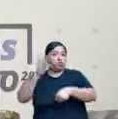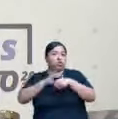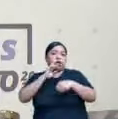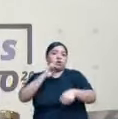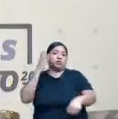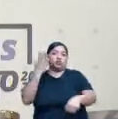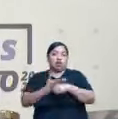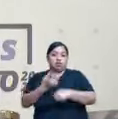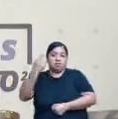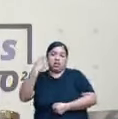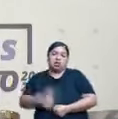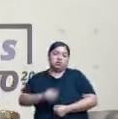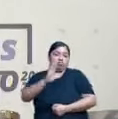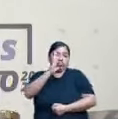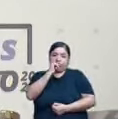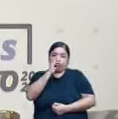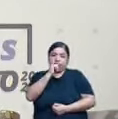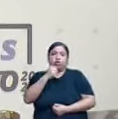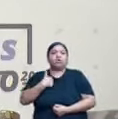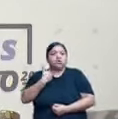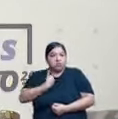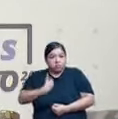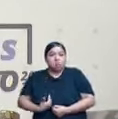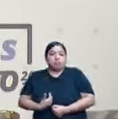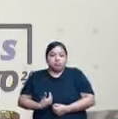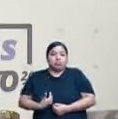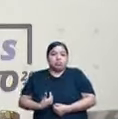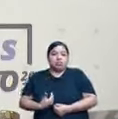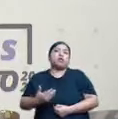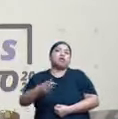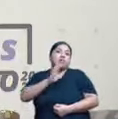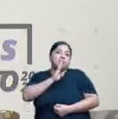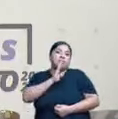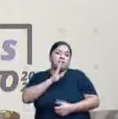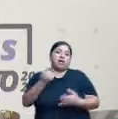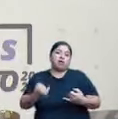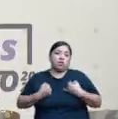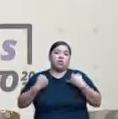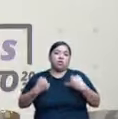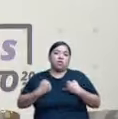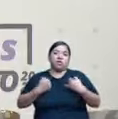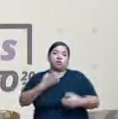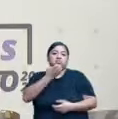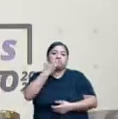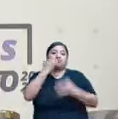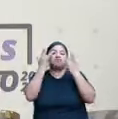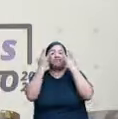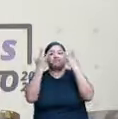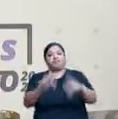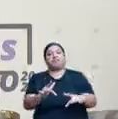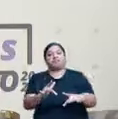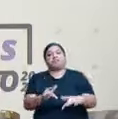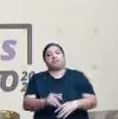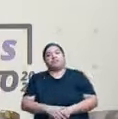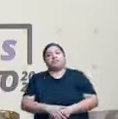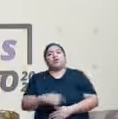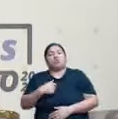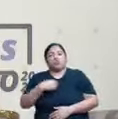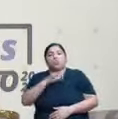emprendamos acciones. Yo soy parte de esa estadística de madres jóvenes que truncaron sus estudios y les puedo decir